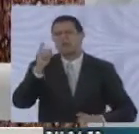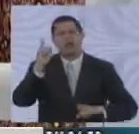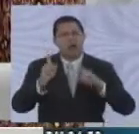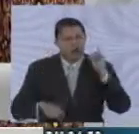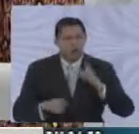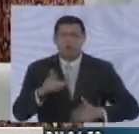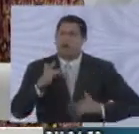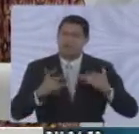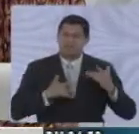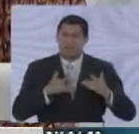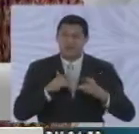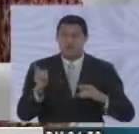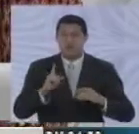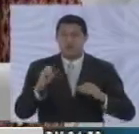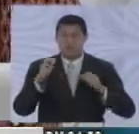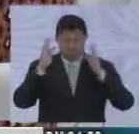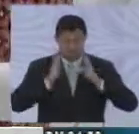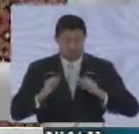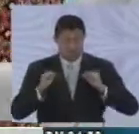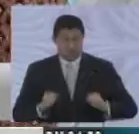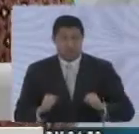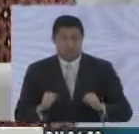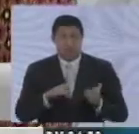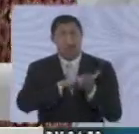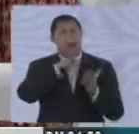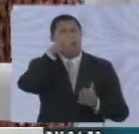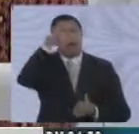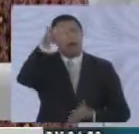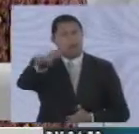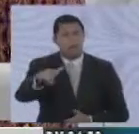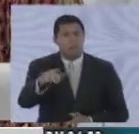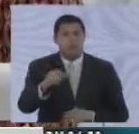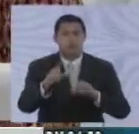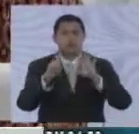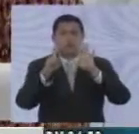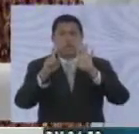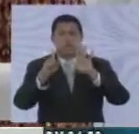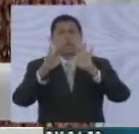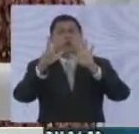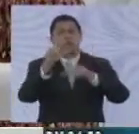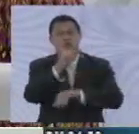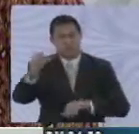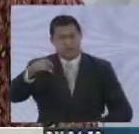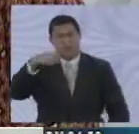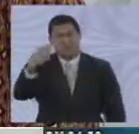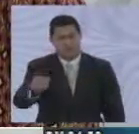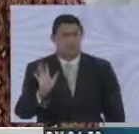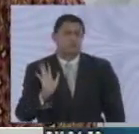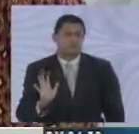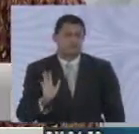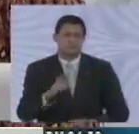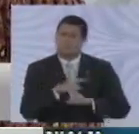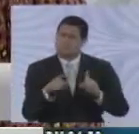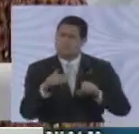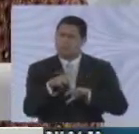actividades siempre y cuando no sean actividades físicas, no viajar en avión al menos durante las 6 o 8 semanas posterior a la cirugía. Pero en